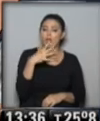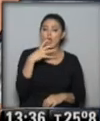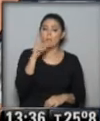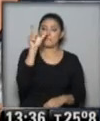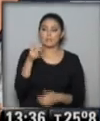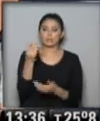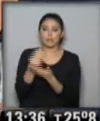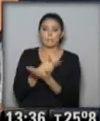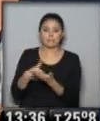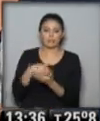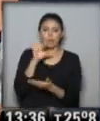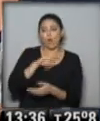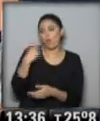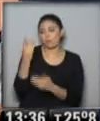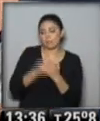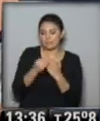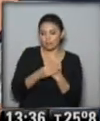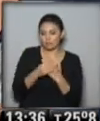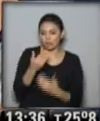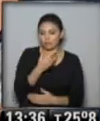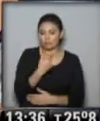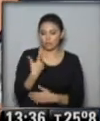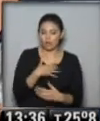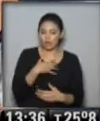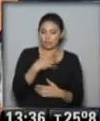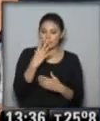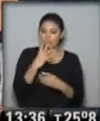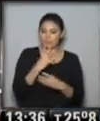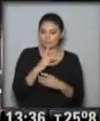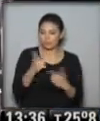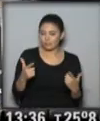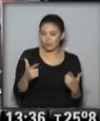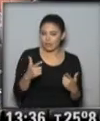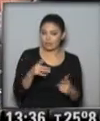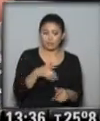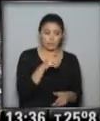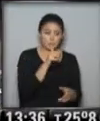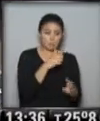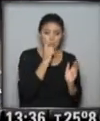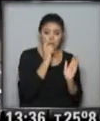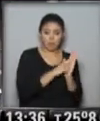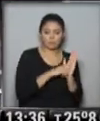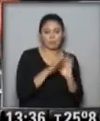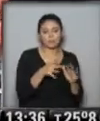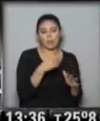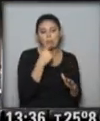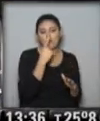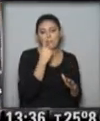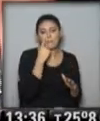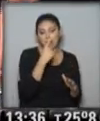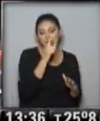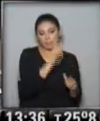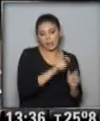o un determinado ministro las encuestadoras hablan con mil personas le hacen preguntas que muchos muchos casos